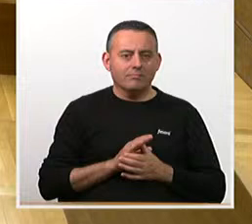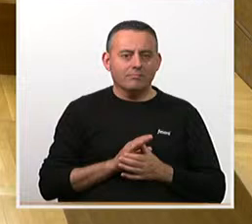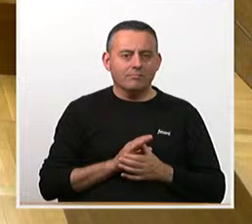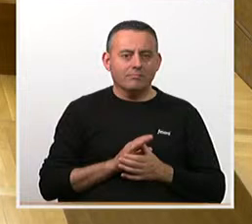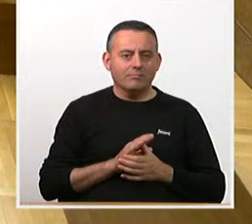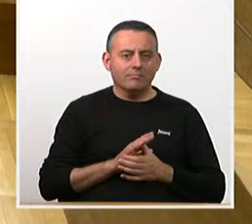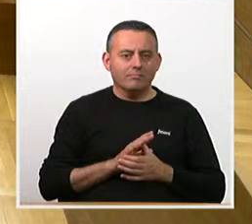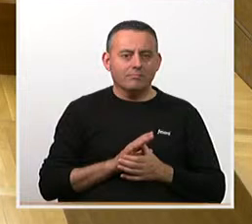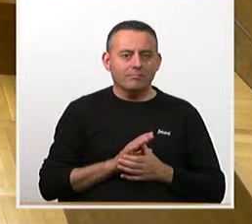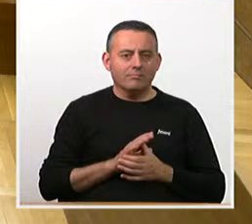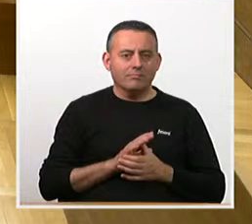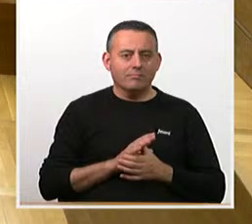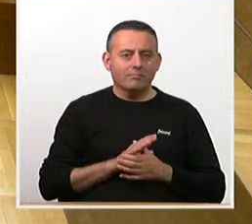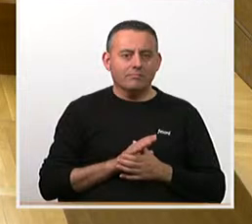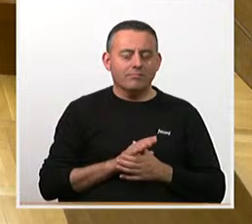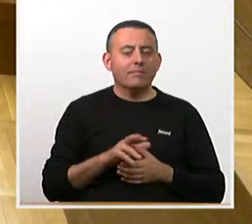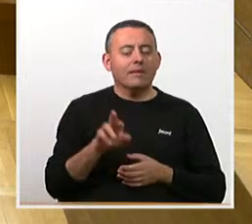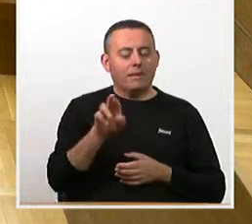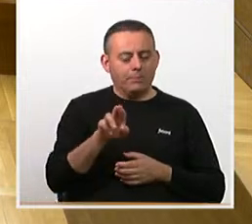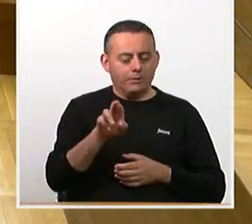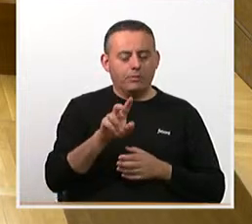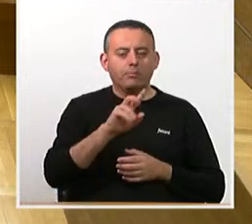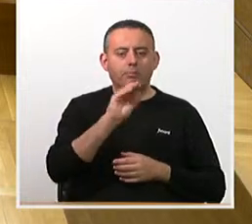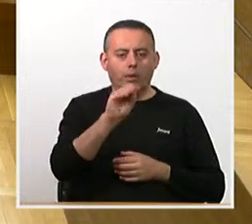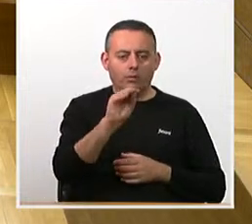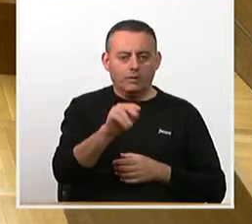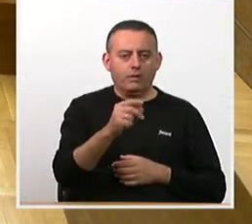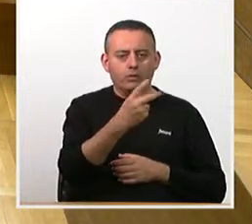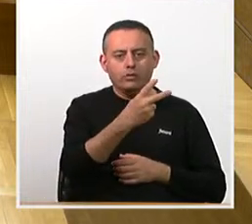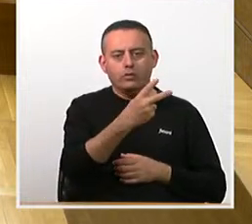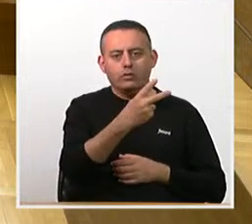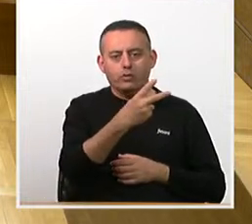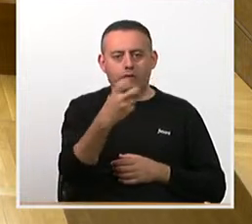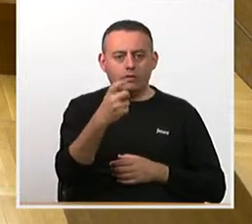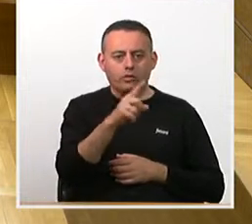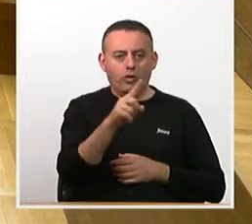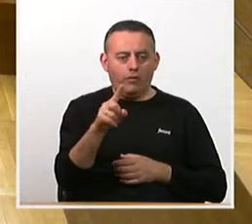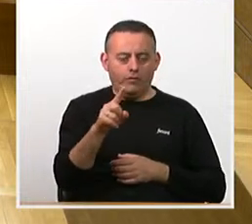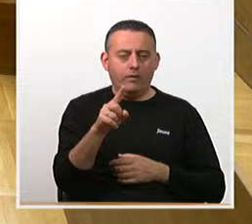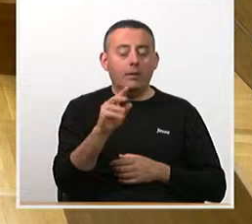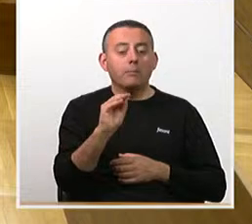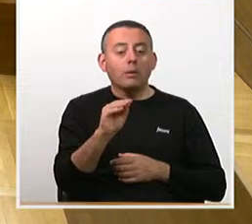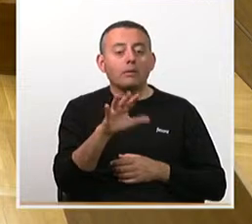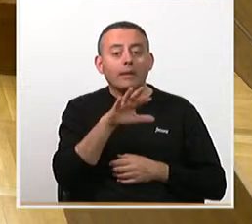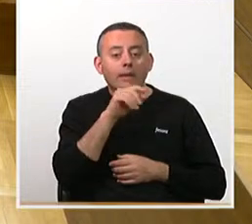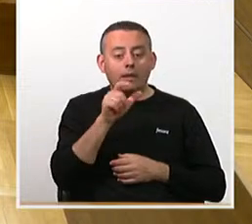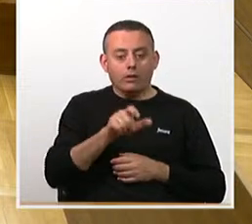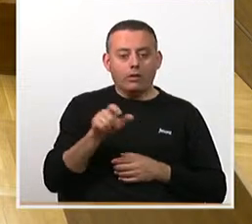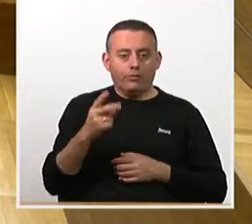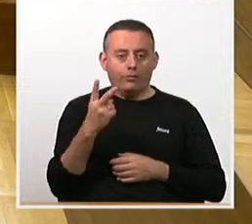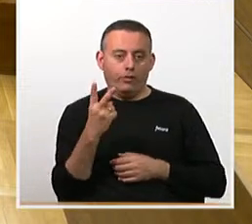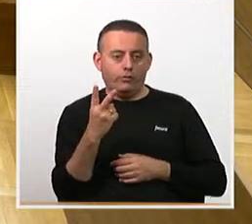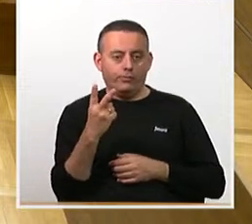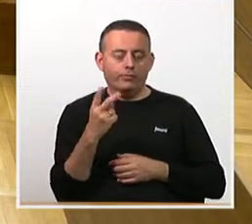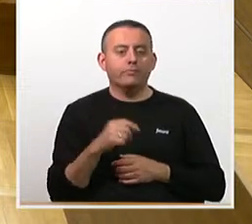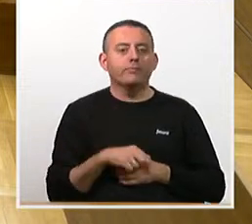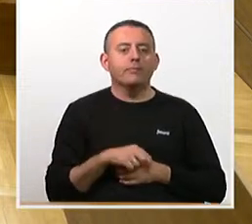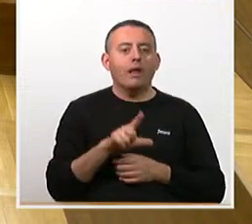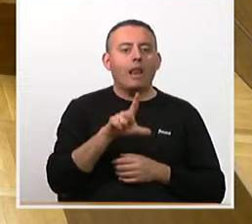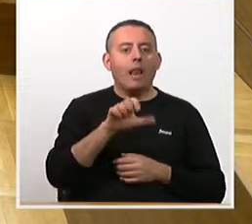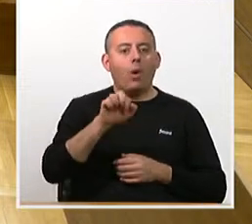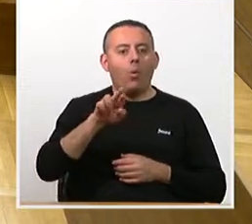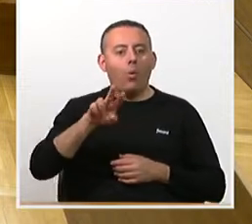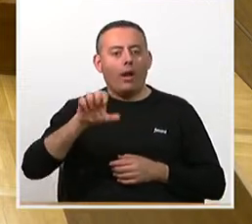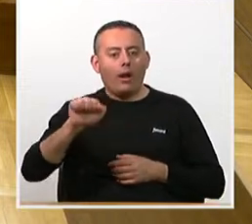señorías repito pregunta 211 formulada por las diputadas Laura Soler zor y Silvia Gómez rey del grupo parlamentario